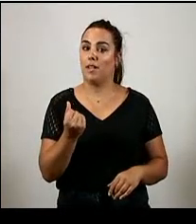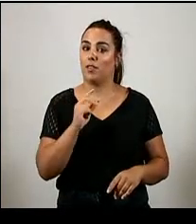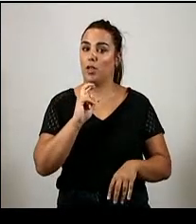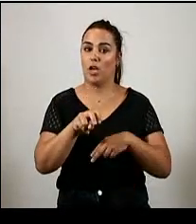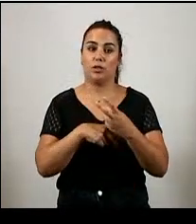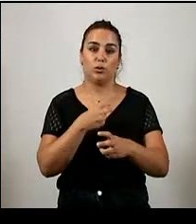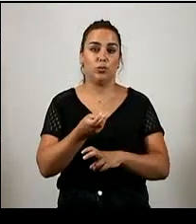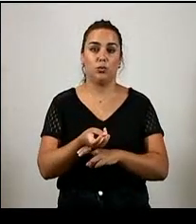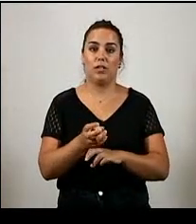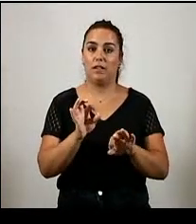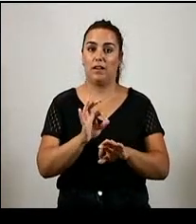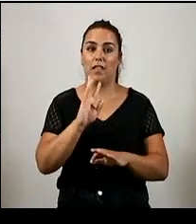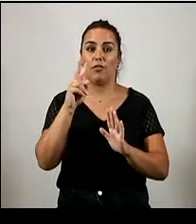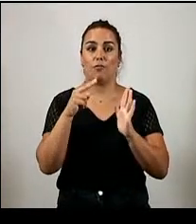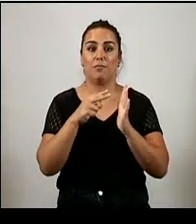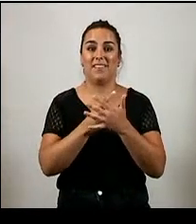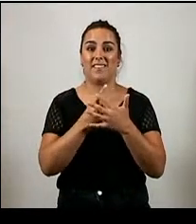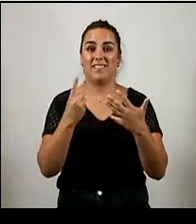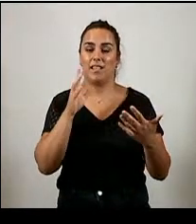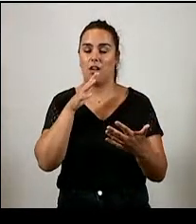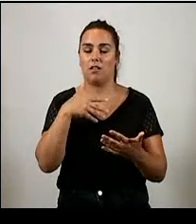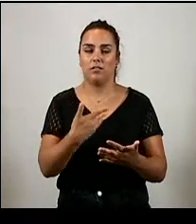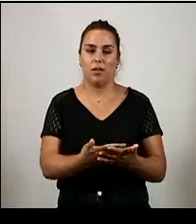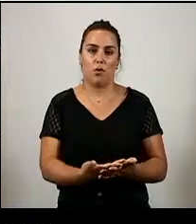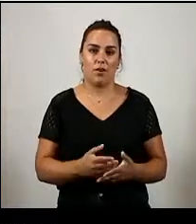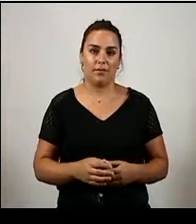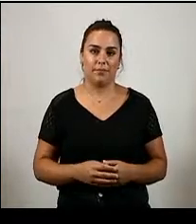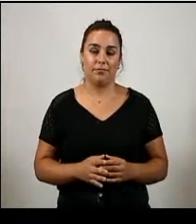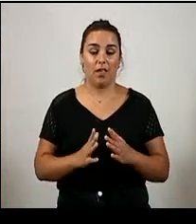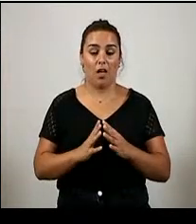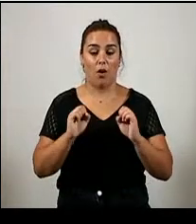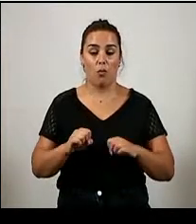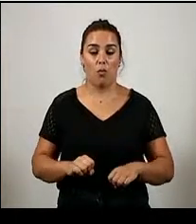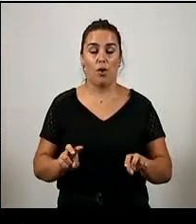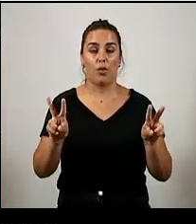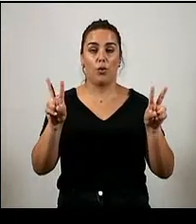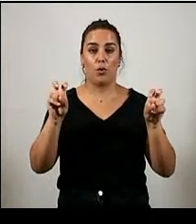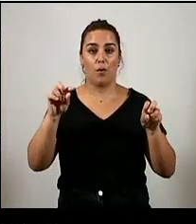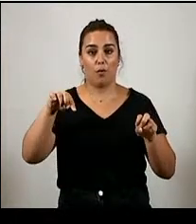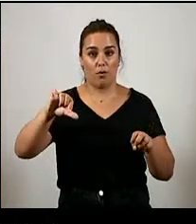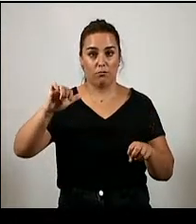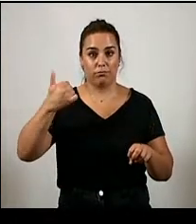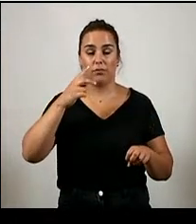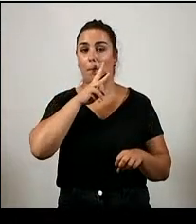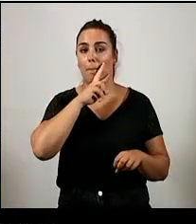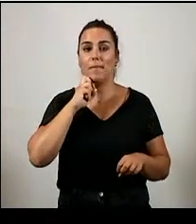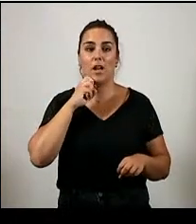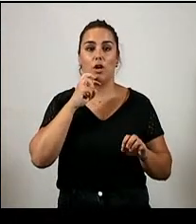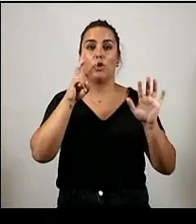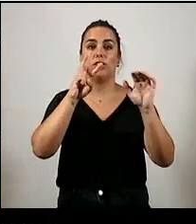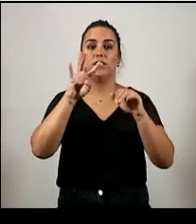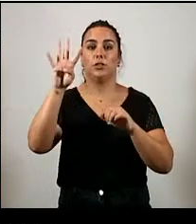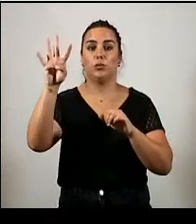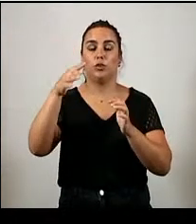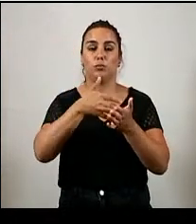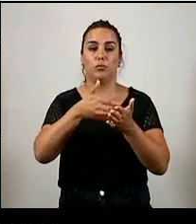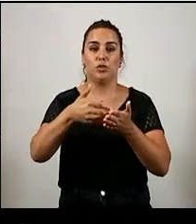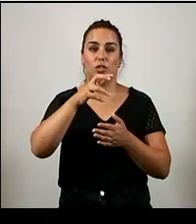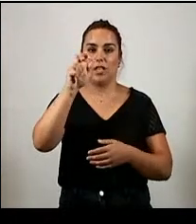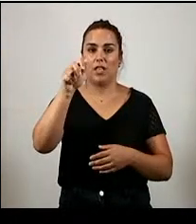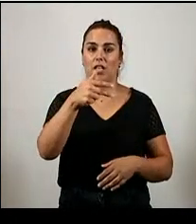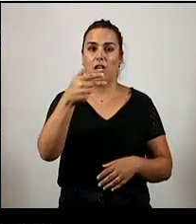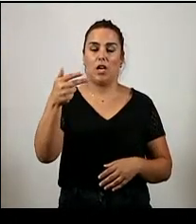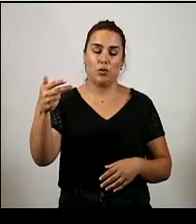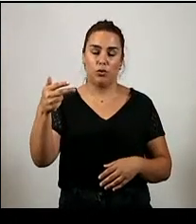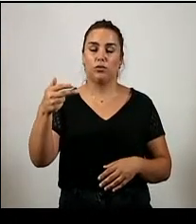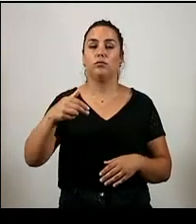actualizaban desde 2016. El nuevo acuerdo, que hoy hemos aprobado por un valor total de 84 millones de euros,